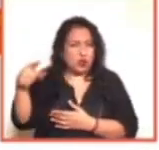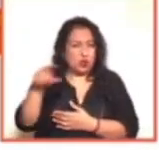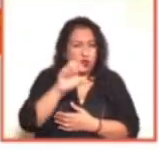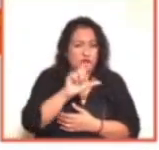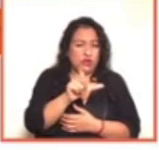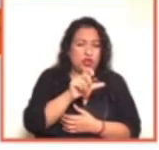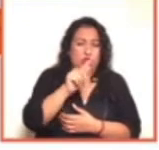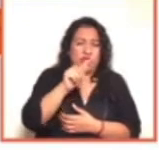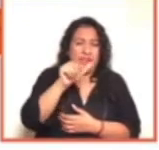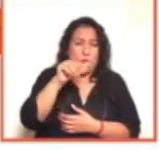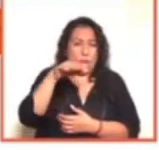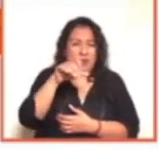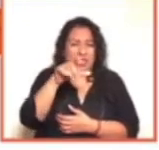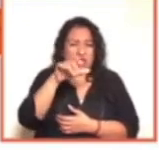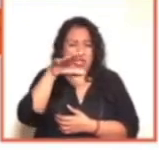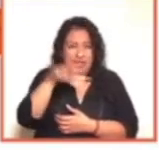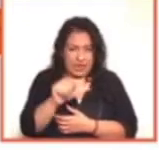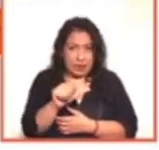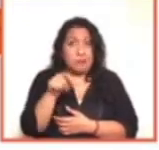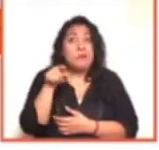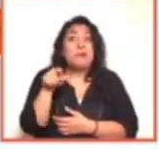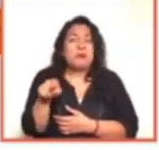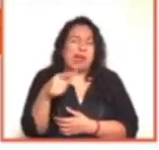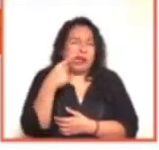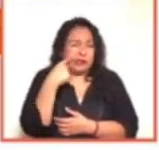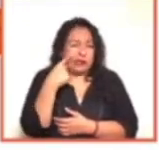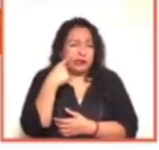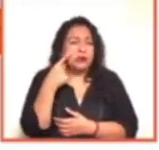con la que generalmente